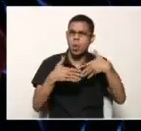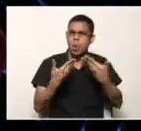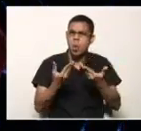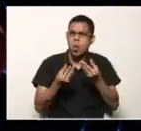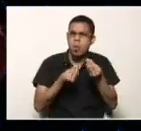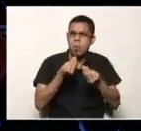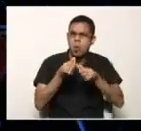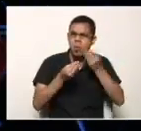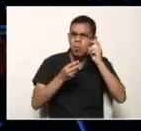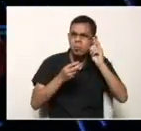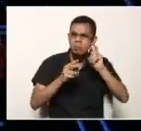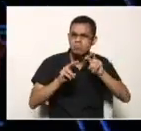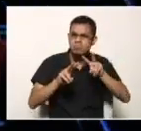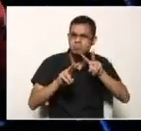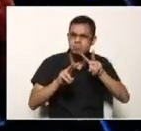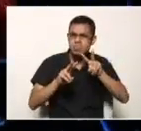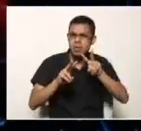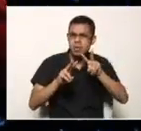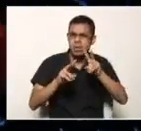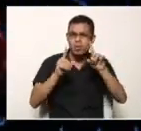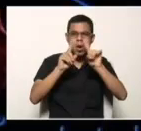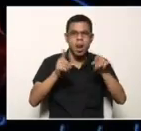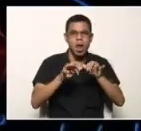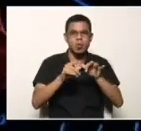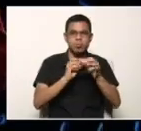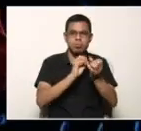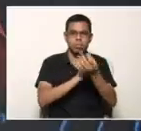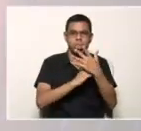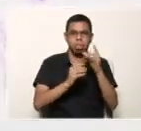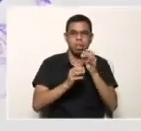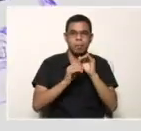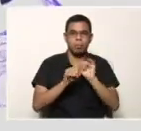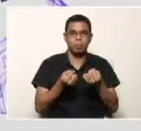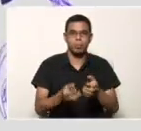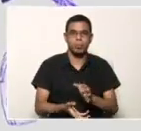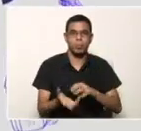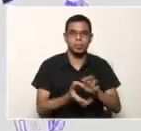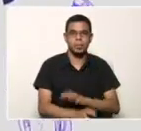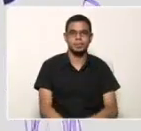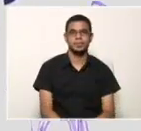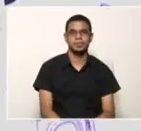en especial cuando no presenta video. ¡Veamos!